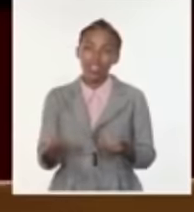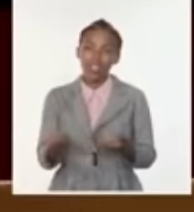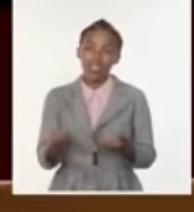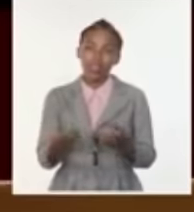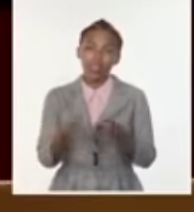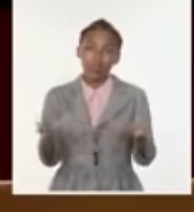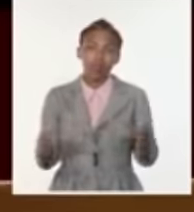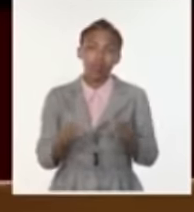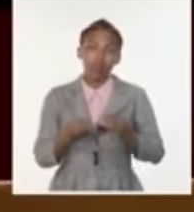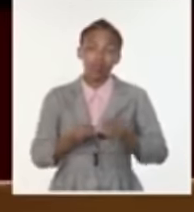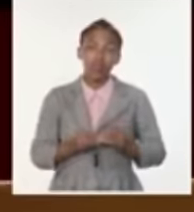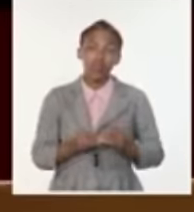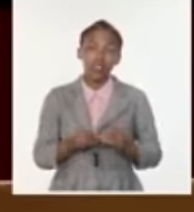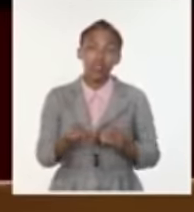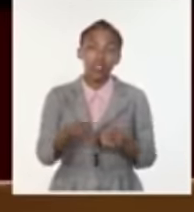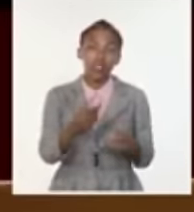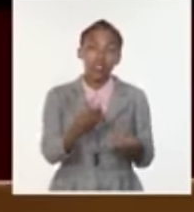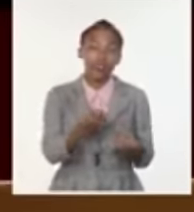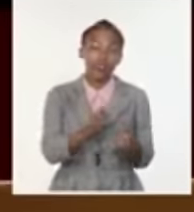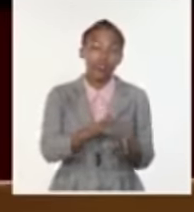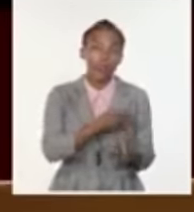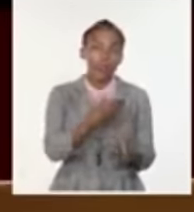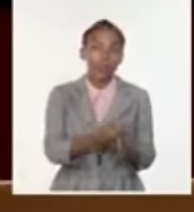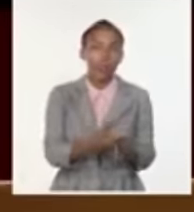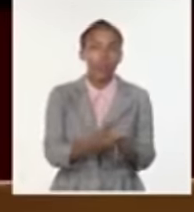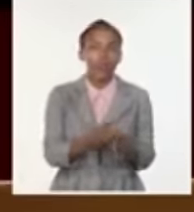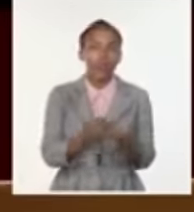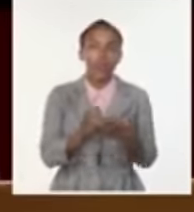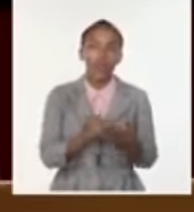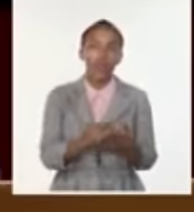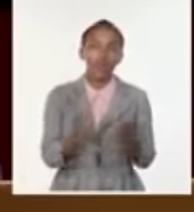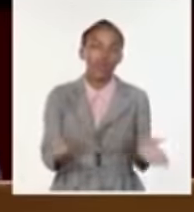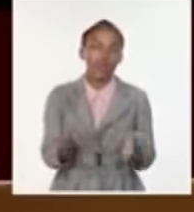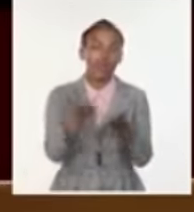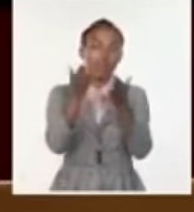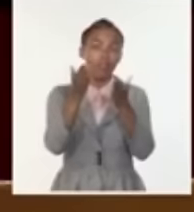para poder autoabastecerse y para poder desarrollarse.